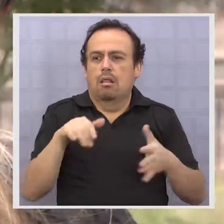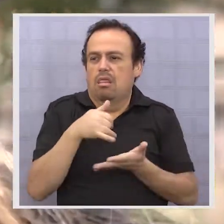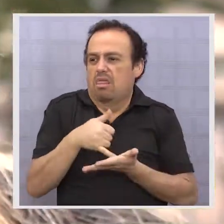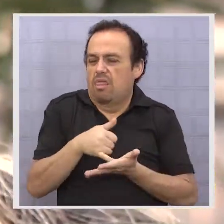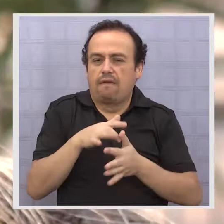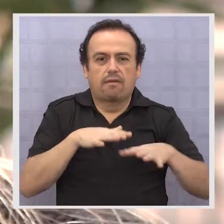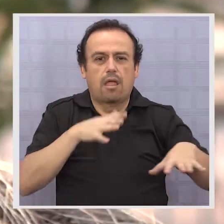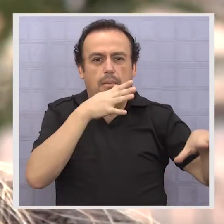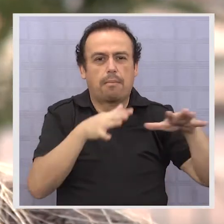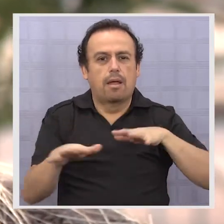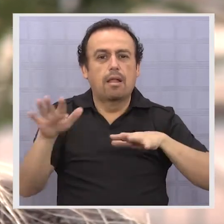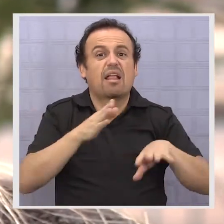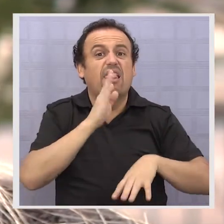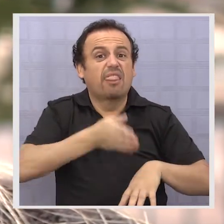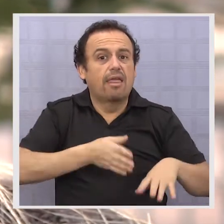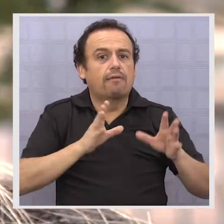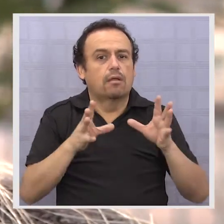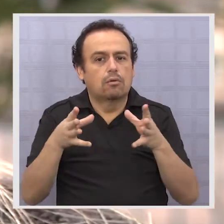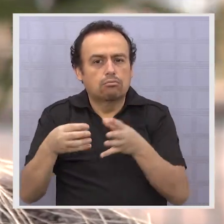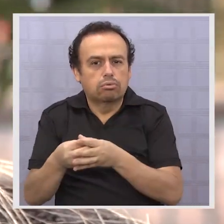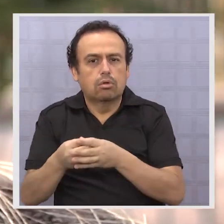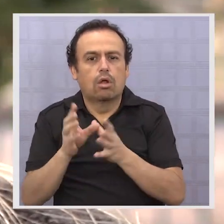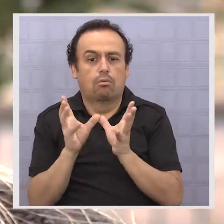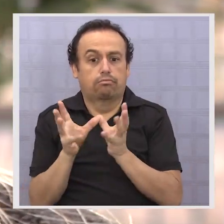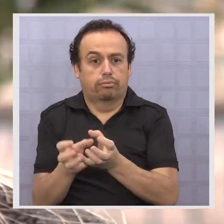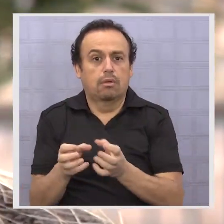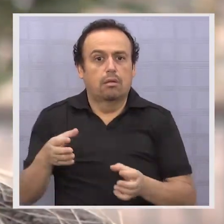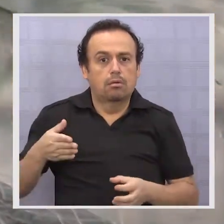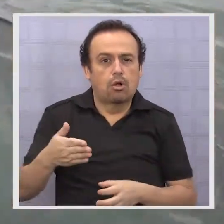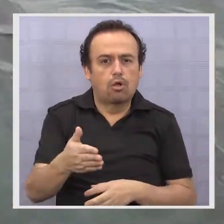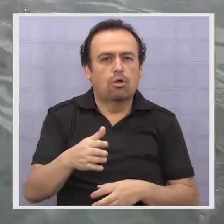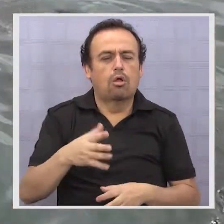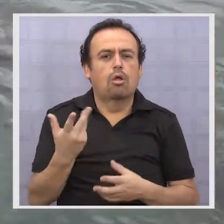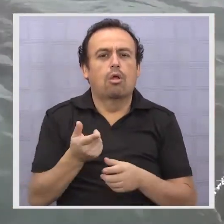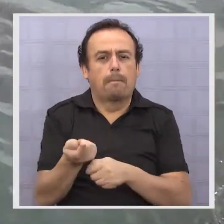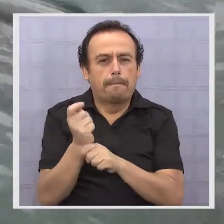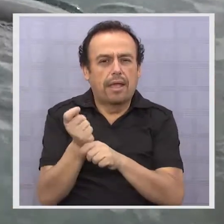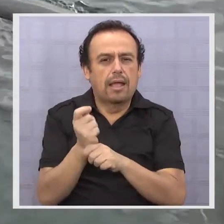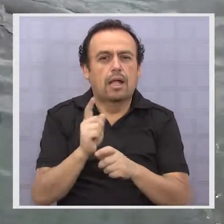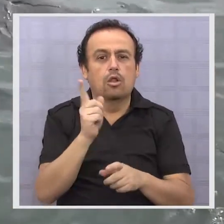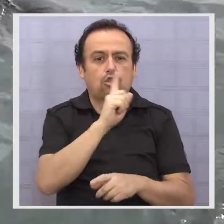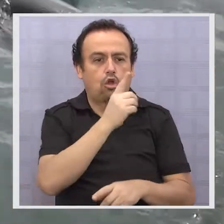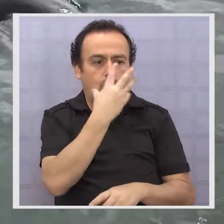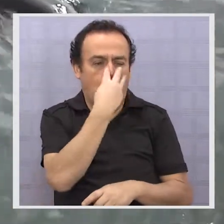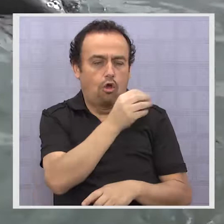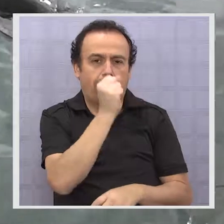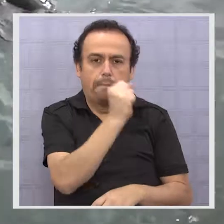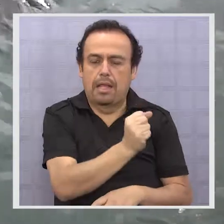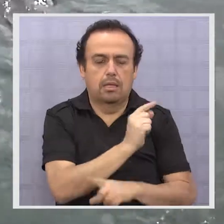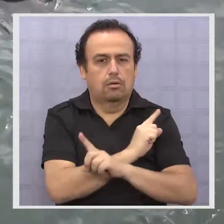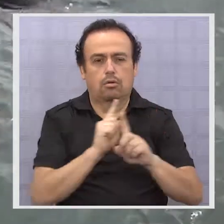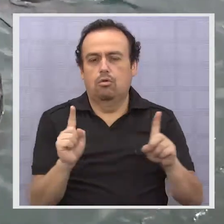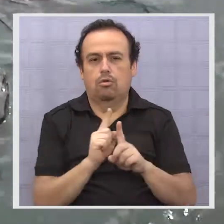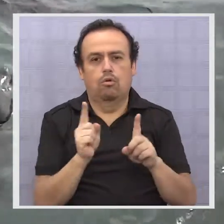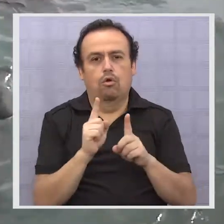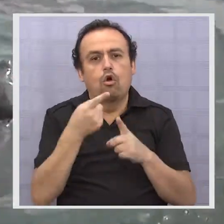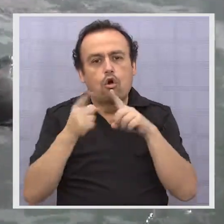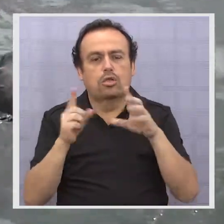marino y que se debe racionalizar las cuotas de captura de pesca sin llegar a matar a los lobos marinos.